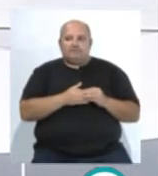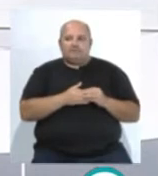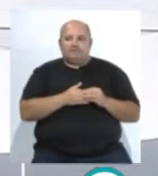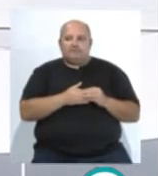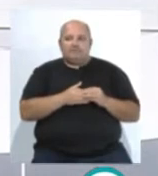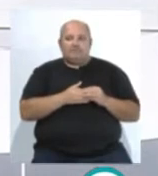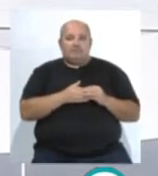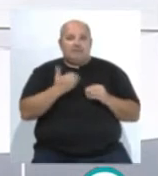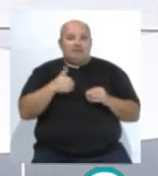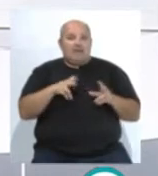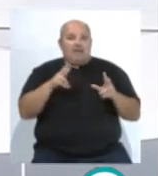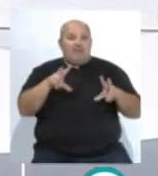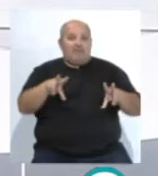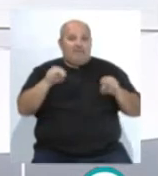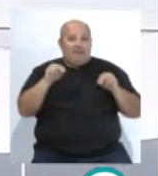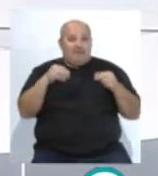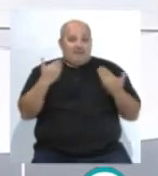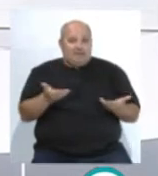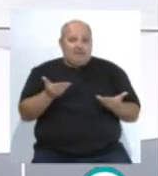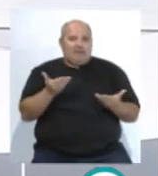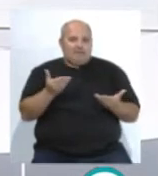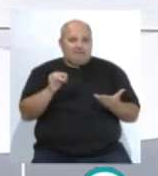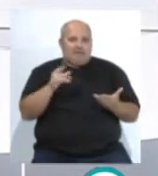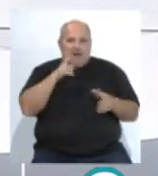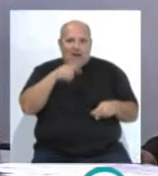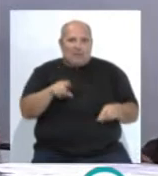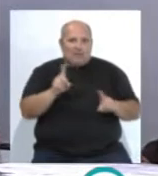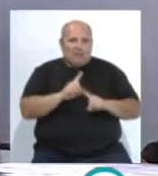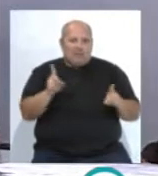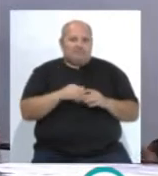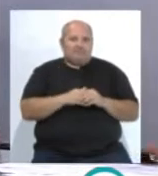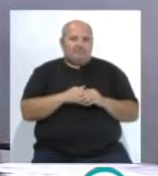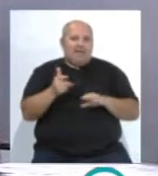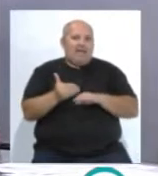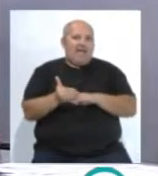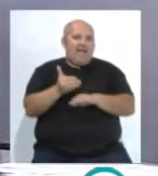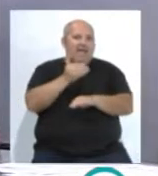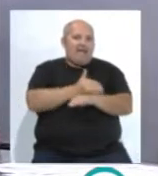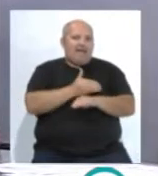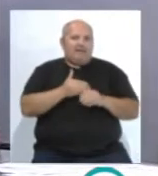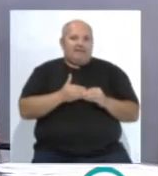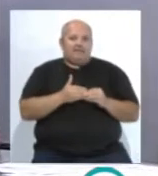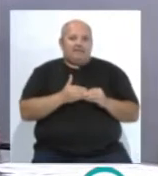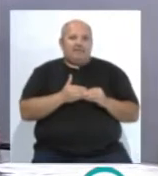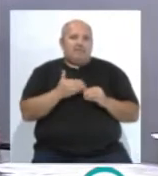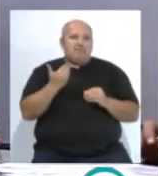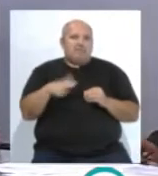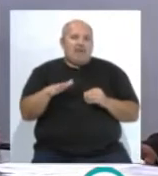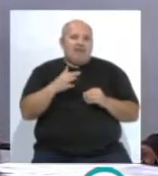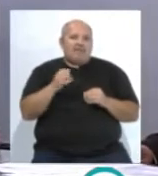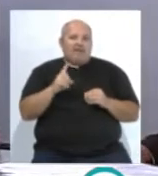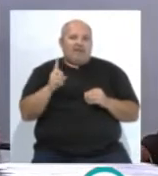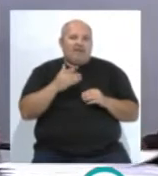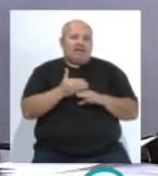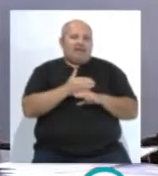cuando matemos el oso le sacamos la piel, pero antes... Yo creo que aquí hay una anticipación, creo que no se hace con mala fe, pero